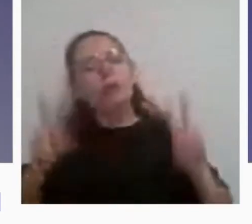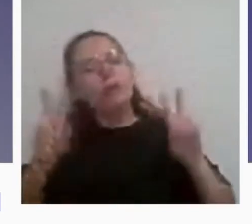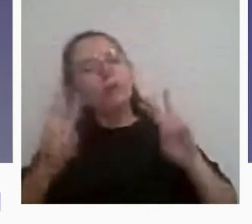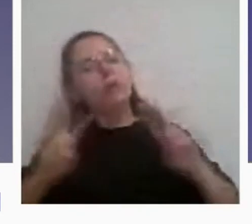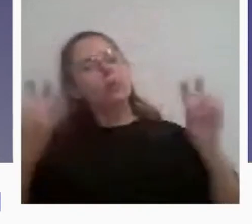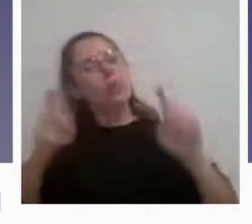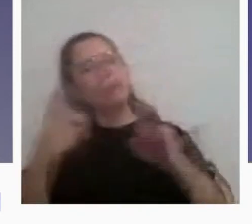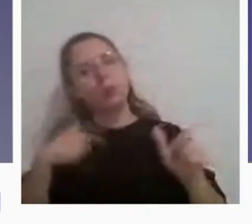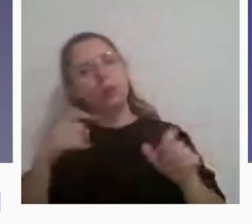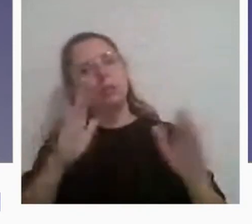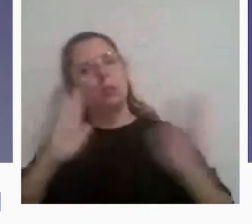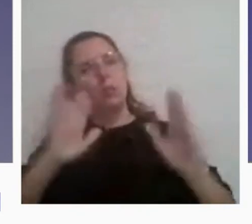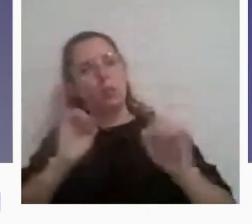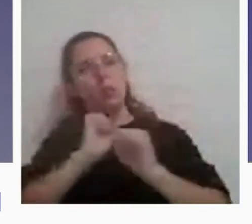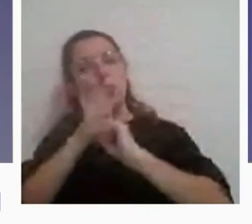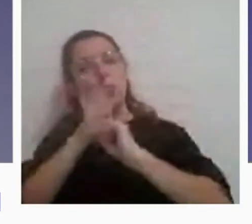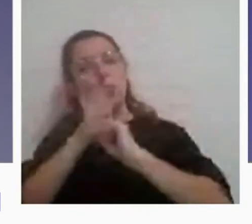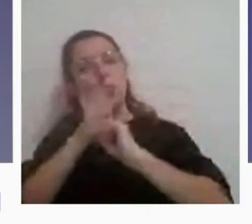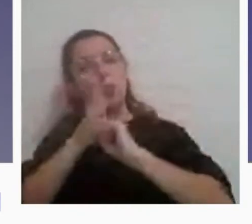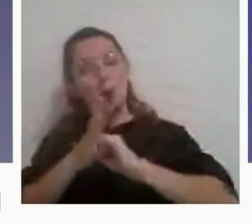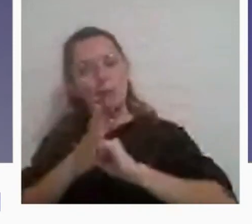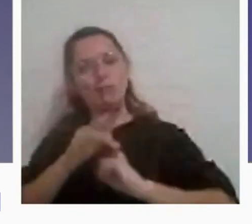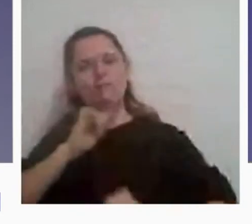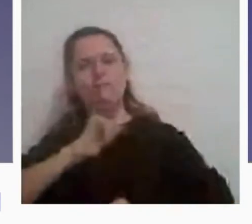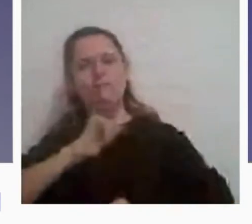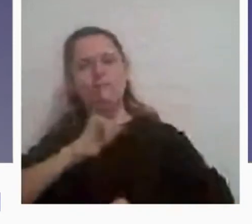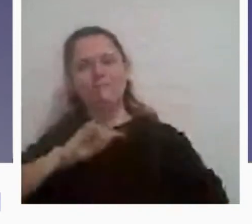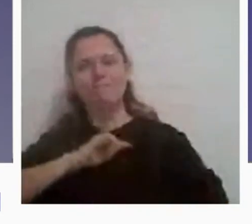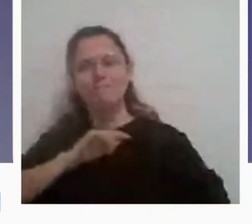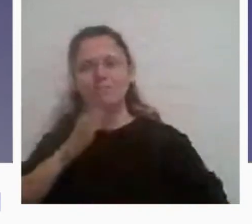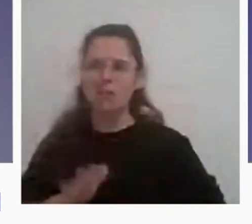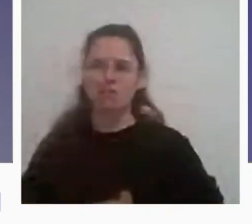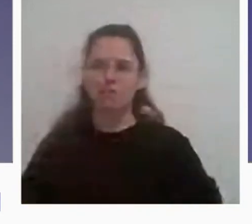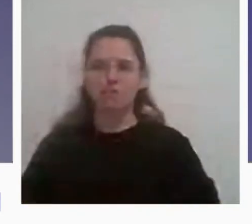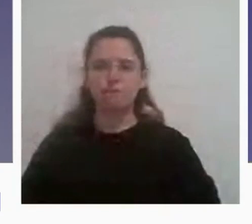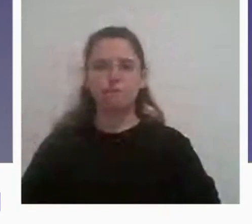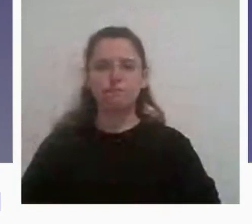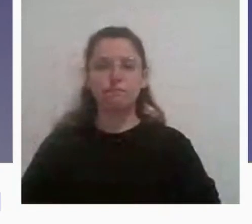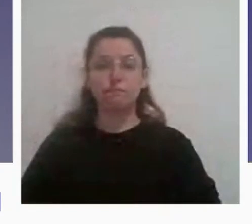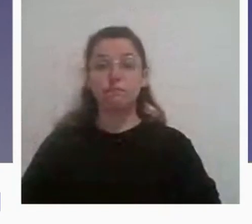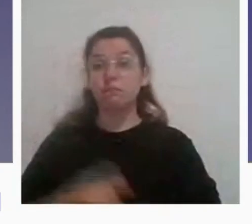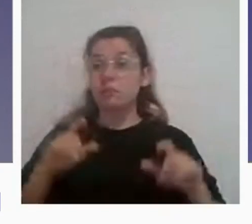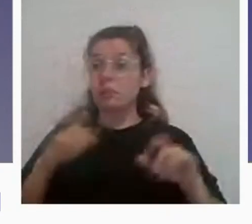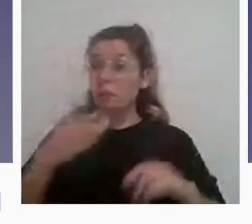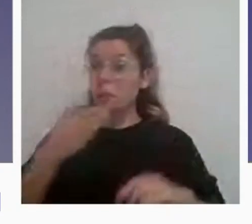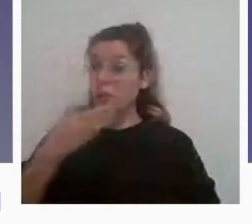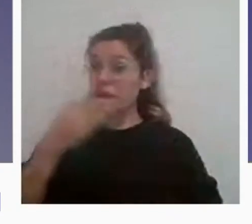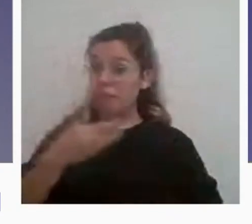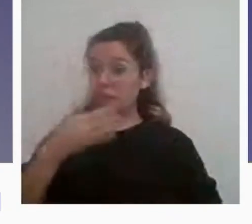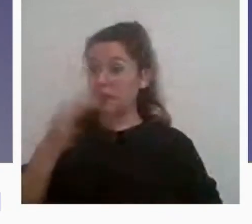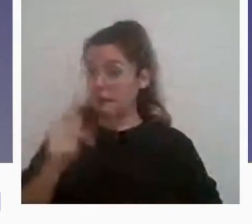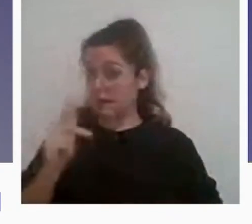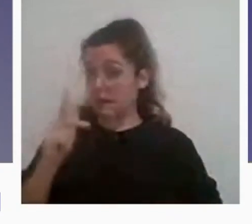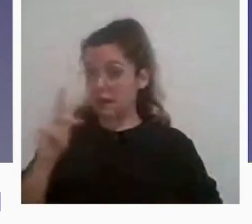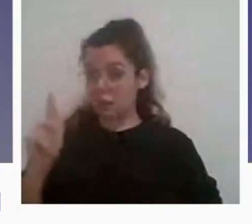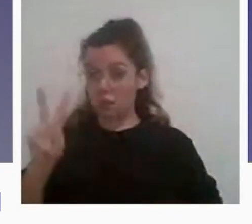bueno, pues lo han pasado mal, y BBK Cuna, o en este caso yo creo los proyectos en los que hemos involucrado principalmente a las personas,